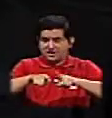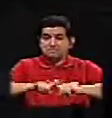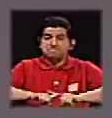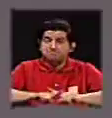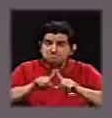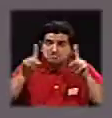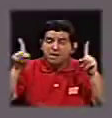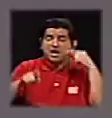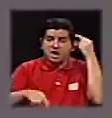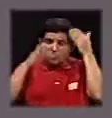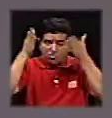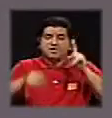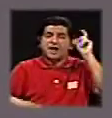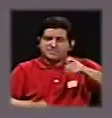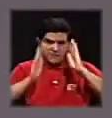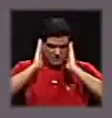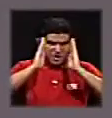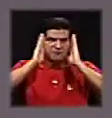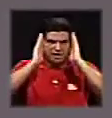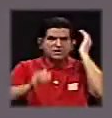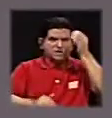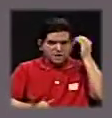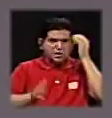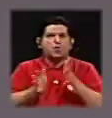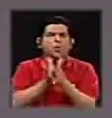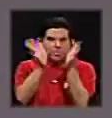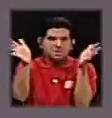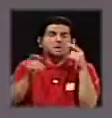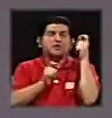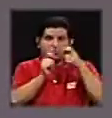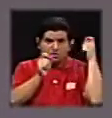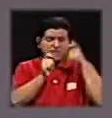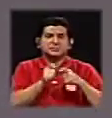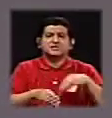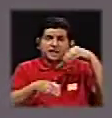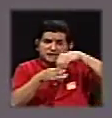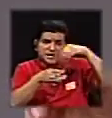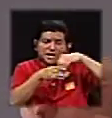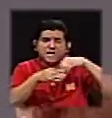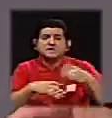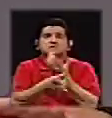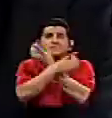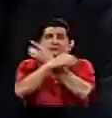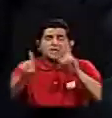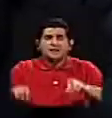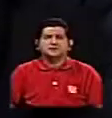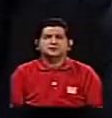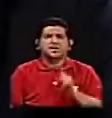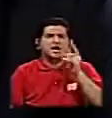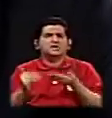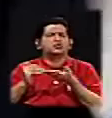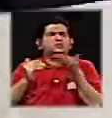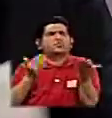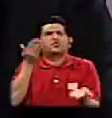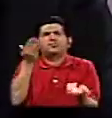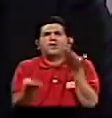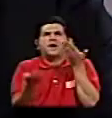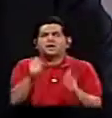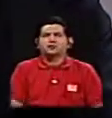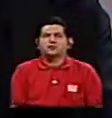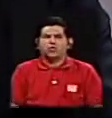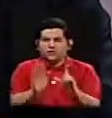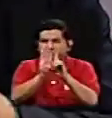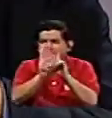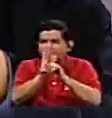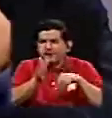pero un gobernante debería ponerle atención a la opinión pública, porque es precisamente la esencia de la democracia. Es un factor de, digamos, de